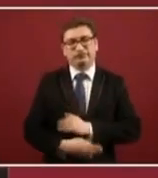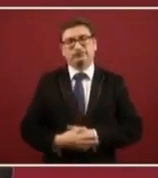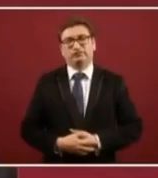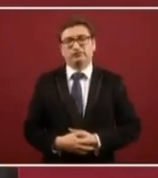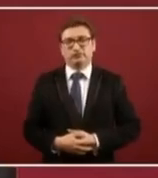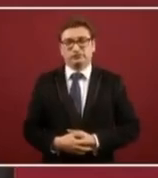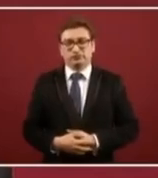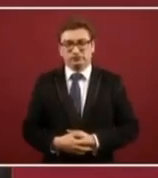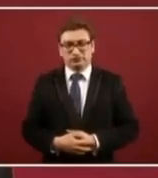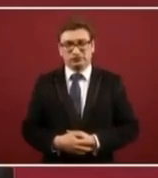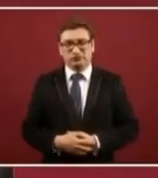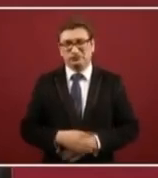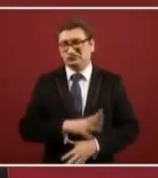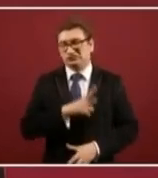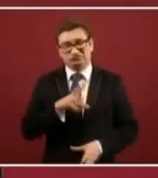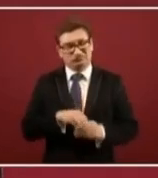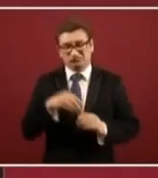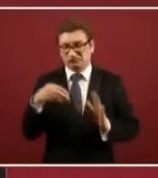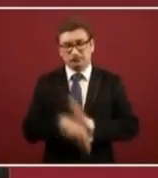No hay